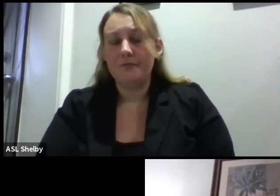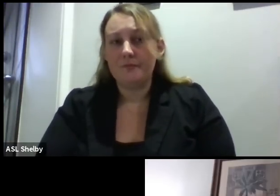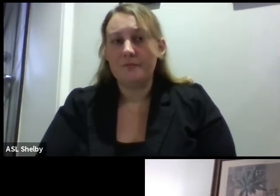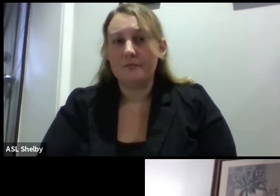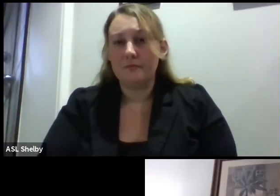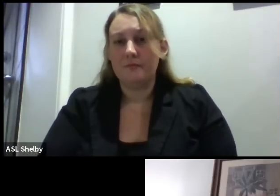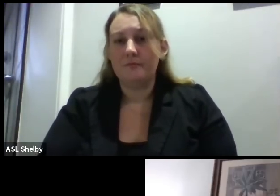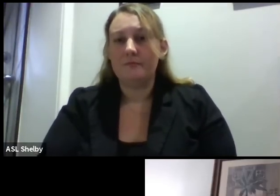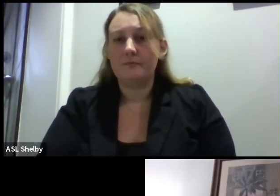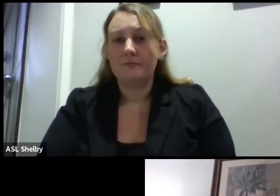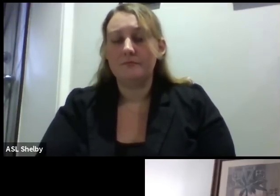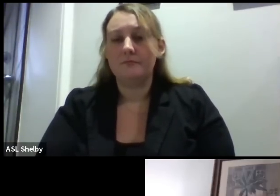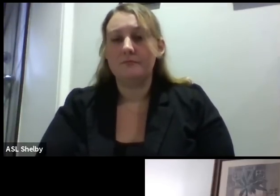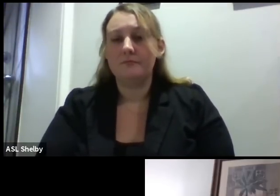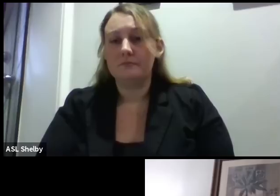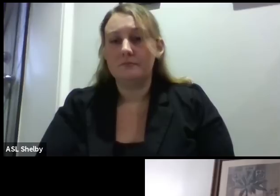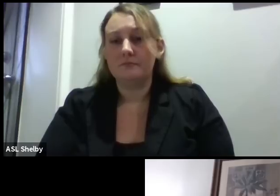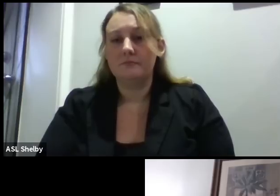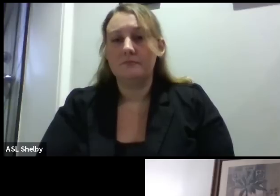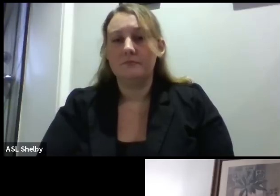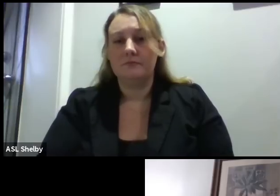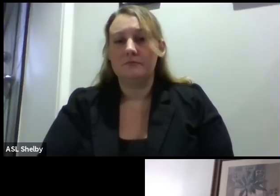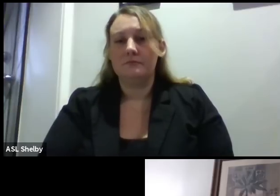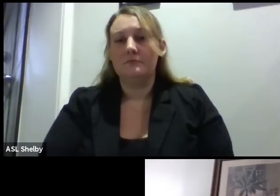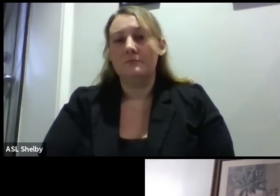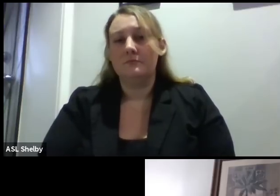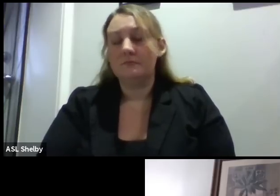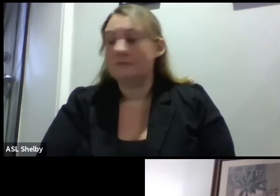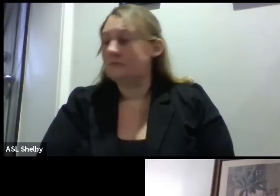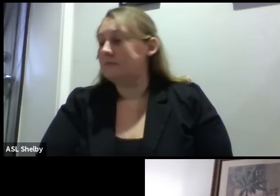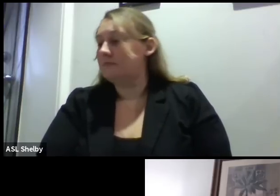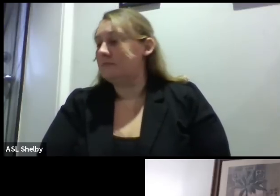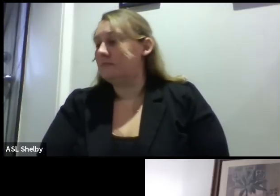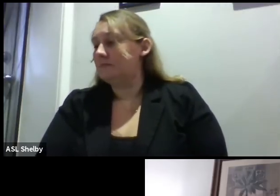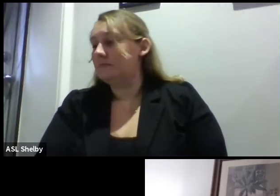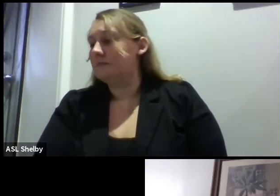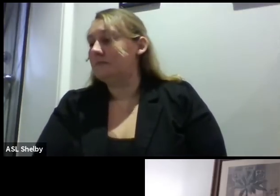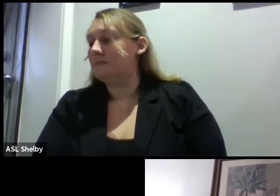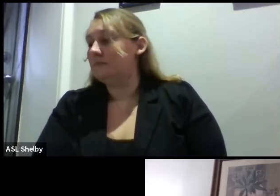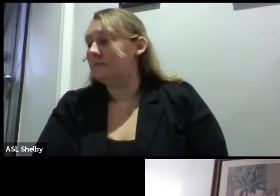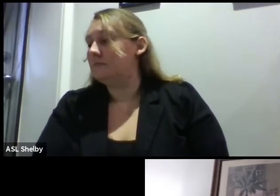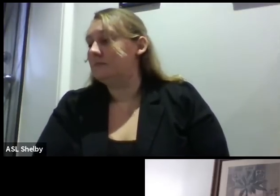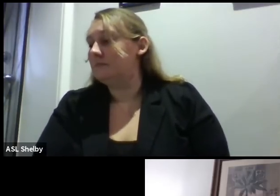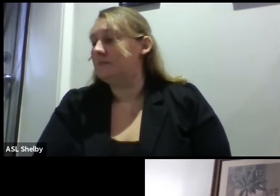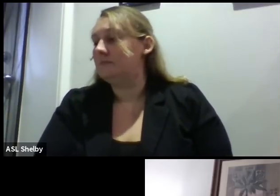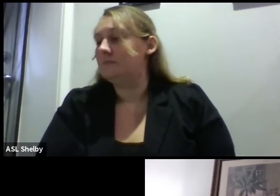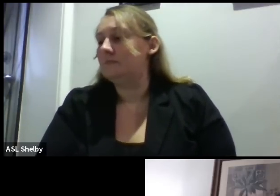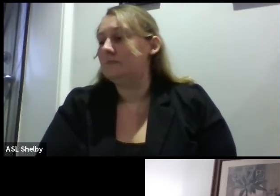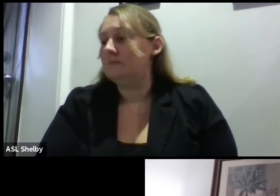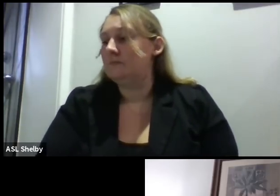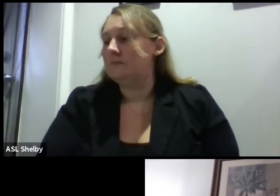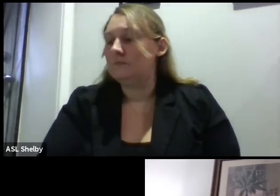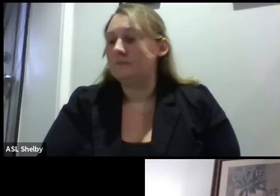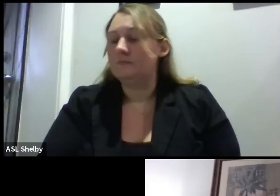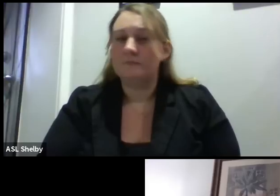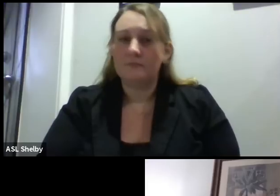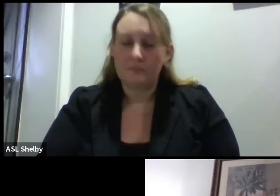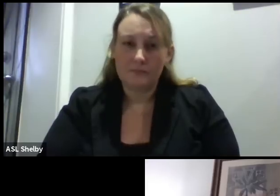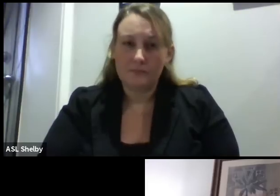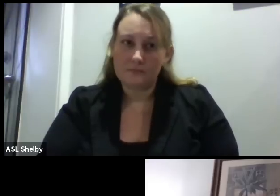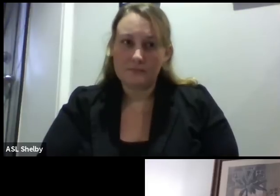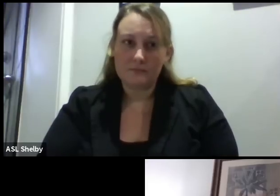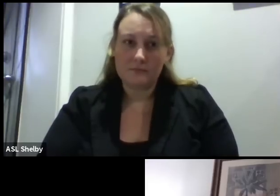me ha llevado un plato de comida a mi mesa y el mismo que me ha pagado un techo donde no mojarme. Creo que